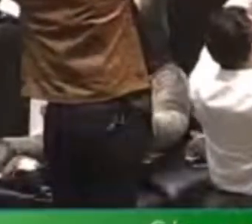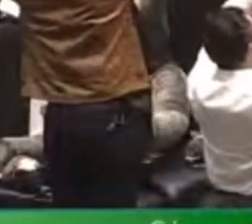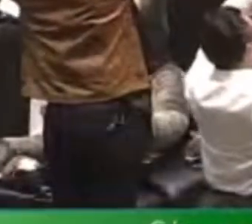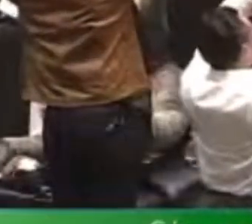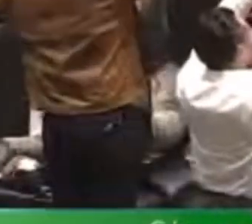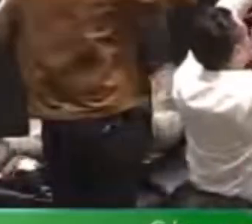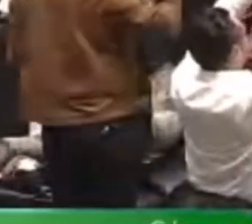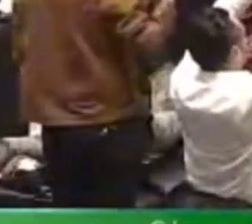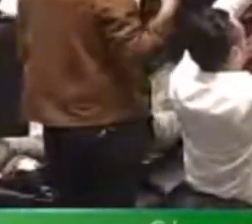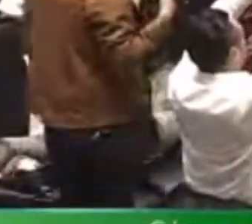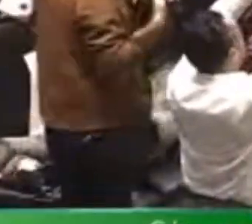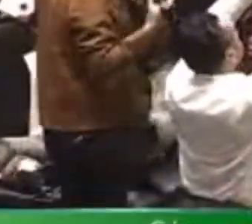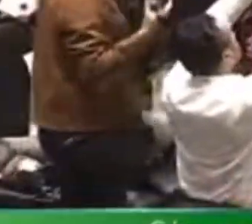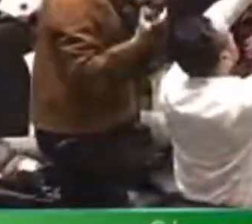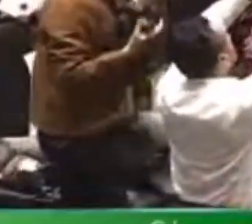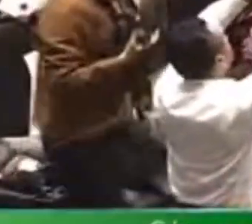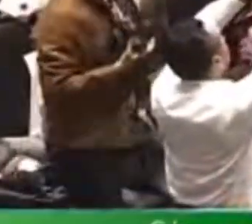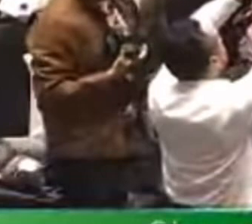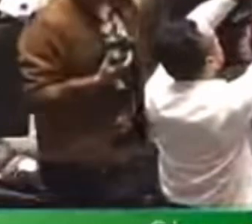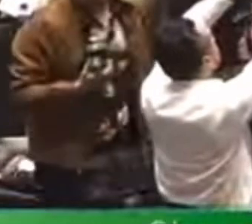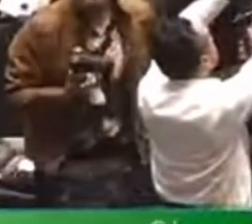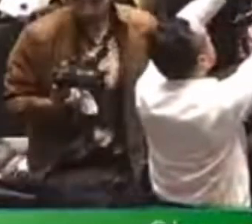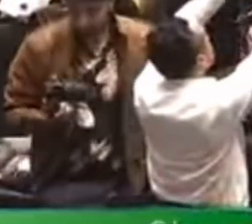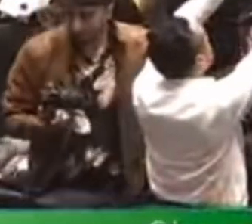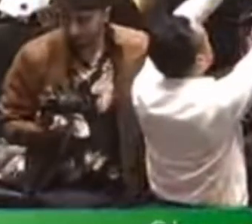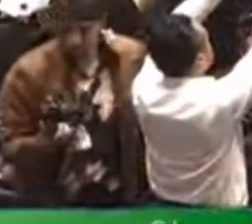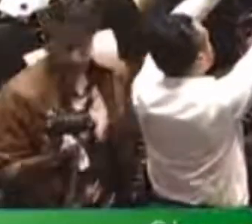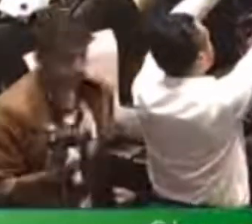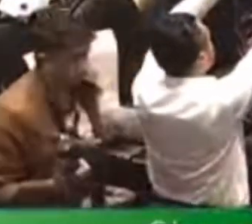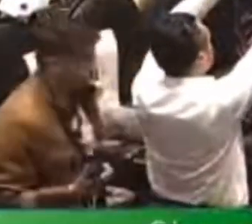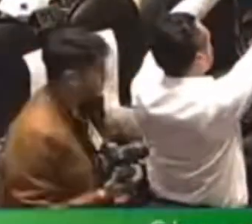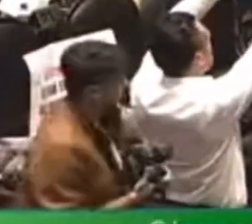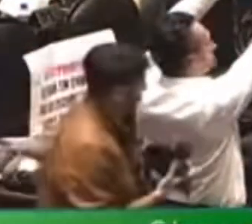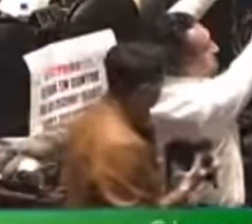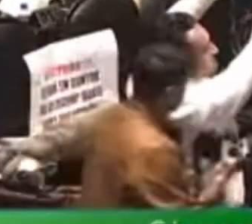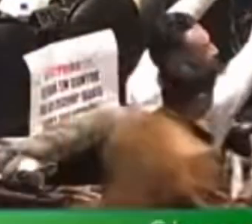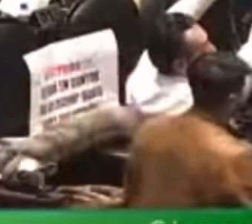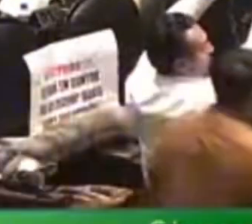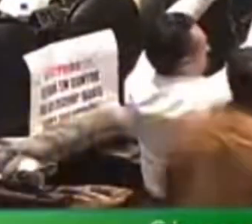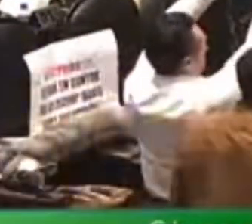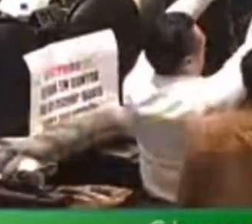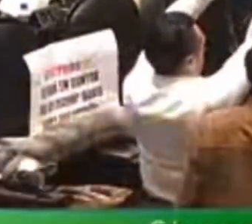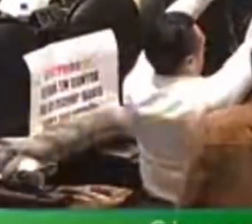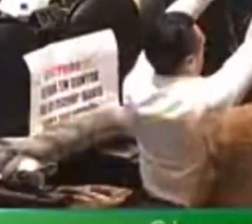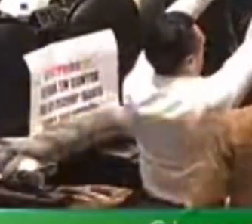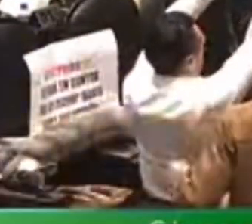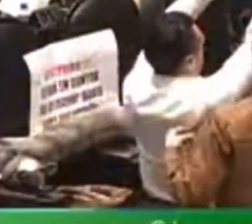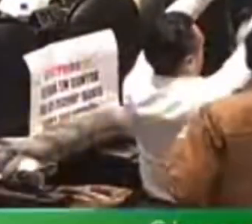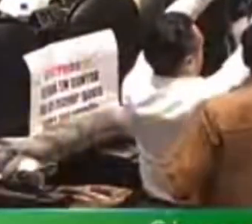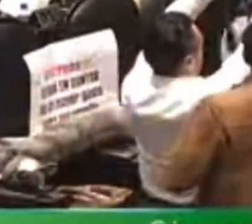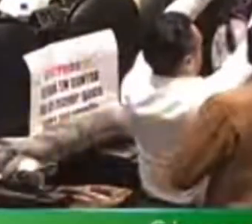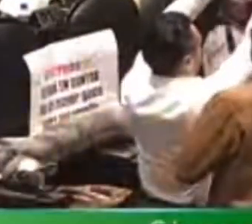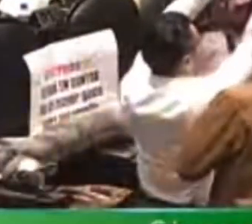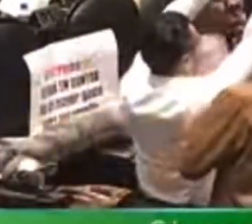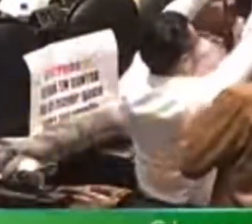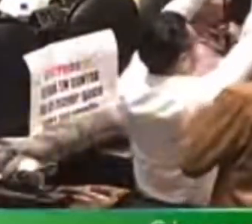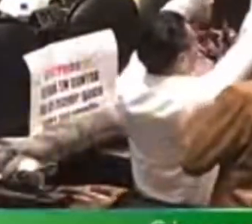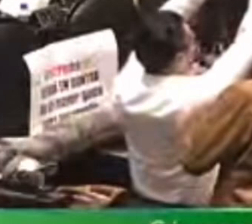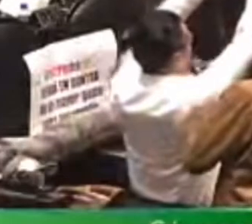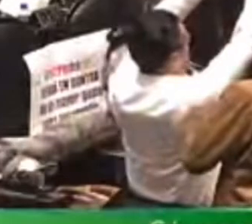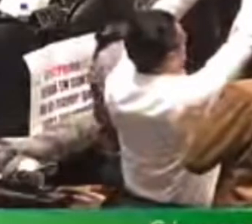favor de tomar sus curules para continuar con el debate.